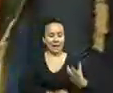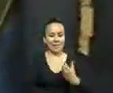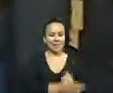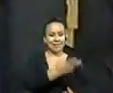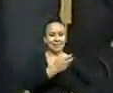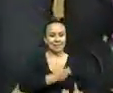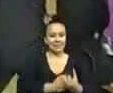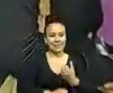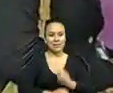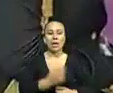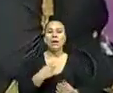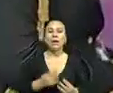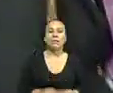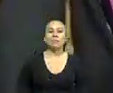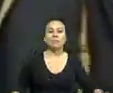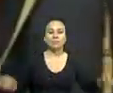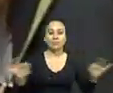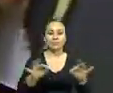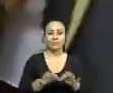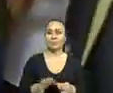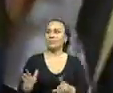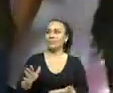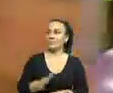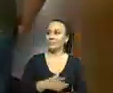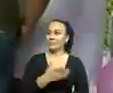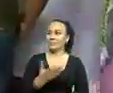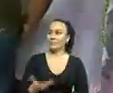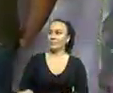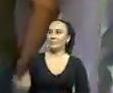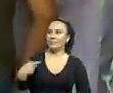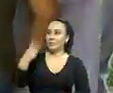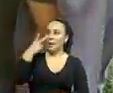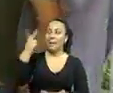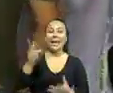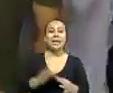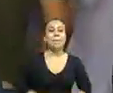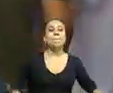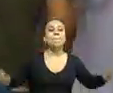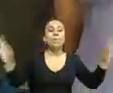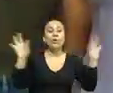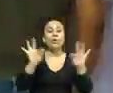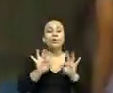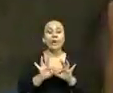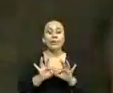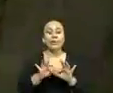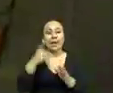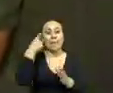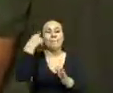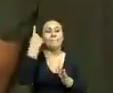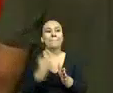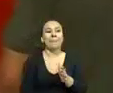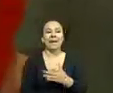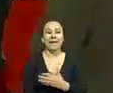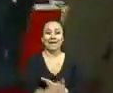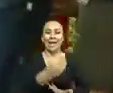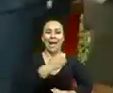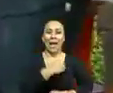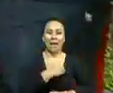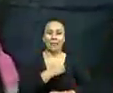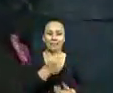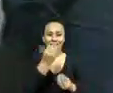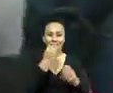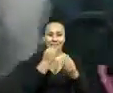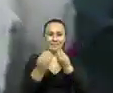lo fundamental para el recién nacido. Es el líquido vital para el recién nacido porque provee de todos los componentes nutricionales,